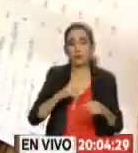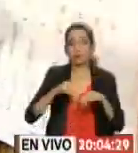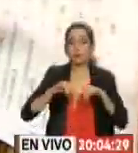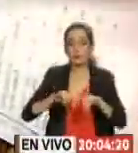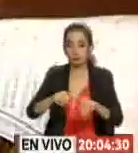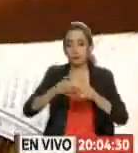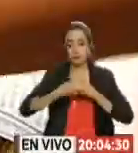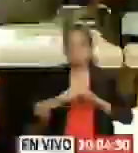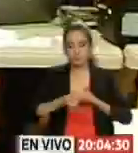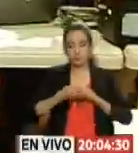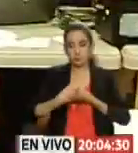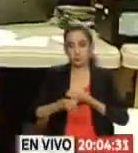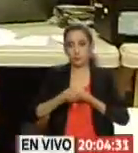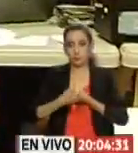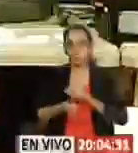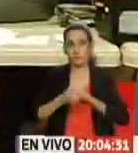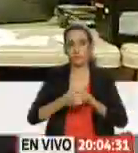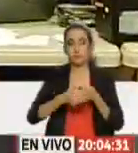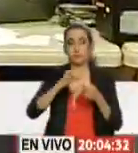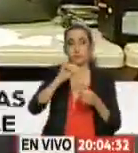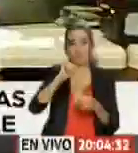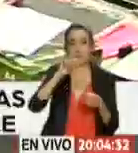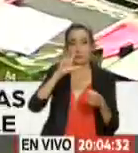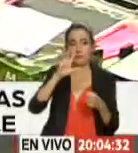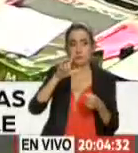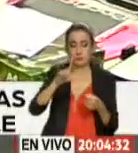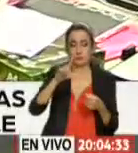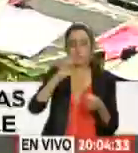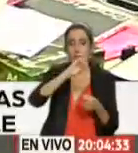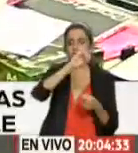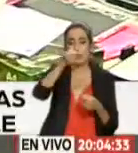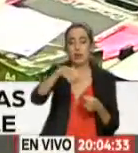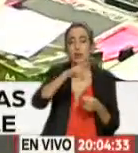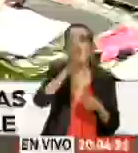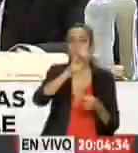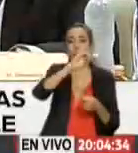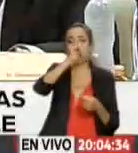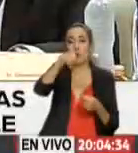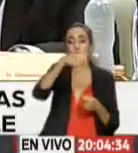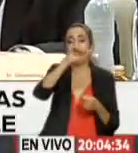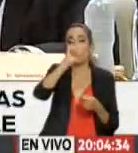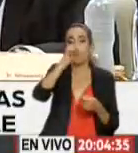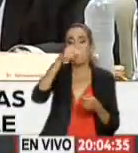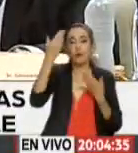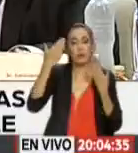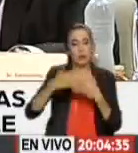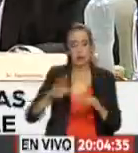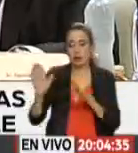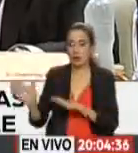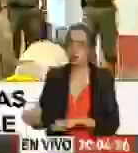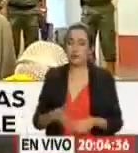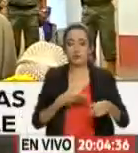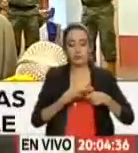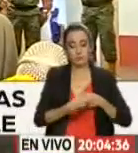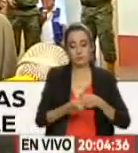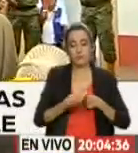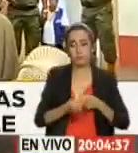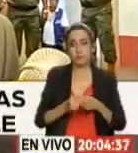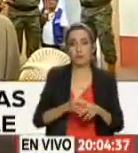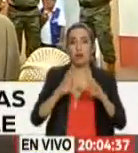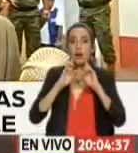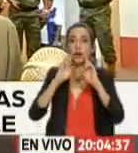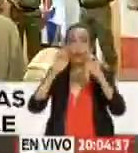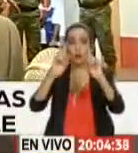al escrutinio de actas en el cantón Alfredo Vaquerizo Moreno, Juján, la mañana de este martes se finalizó con el conteo. Los